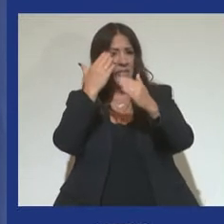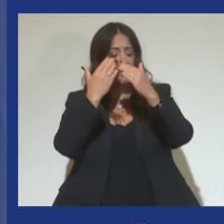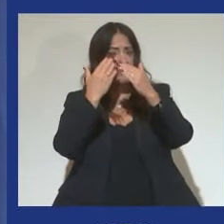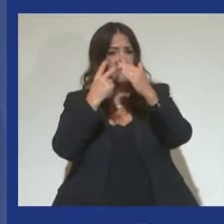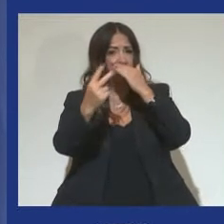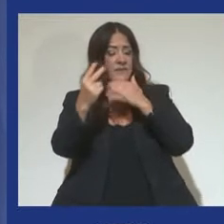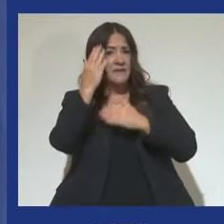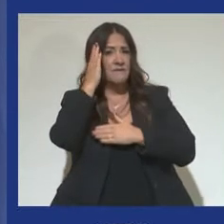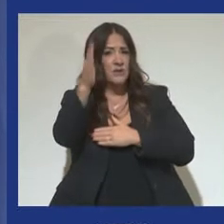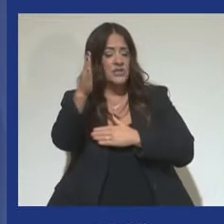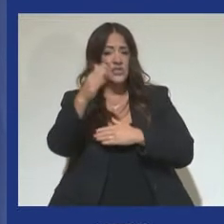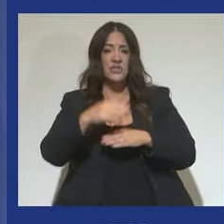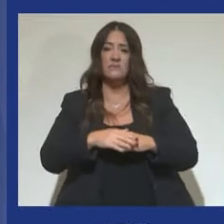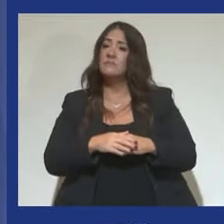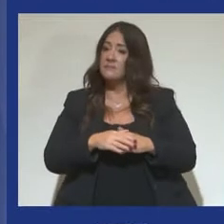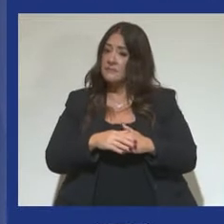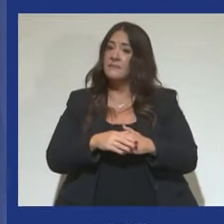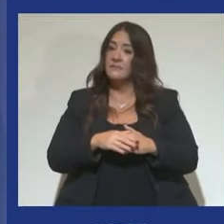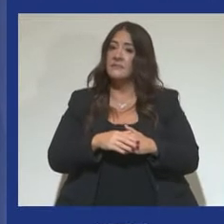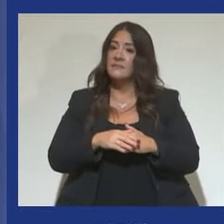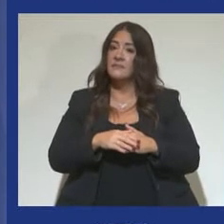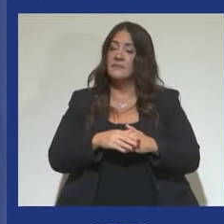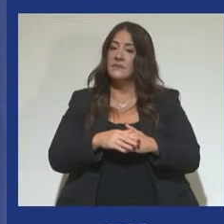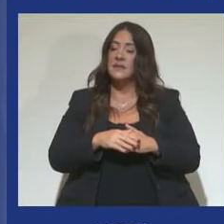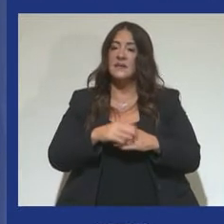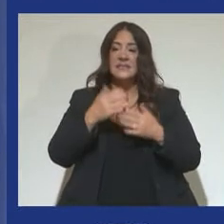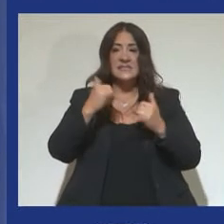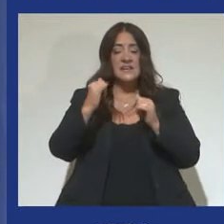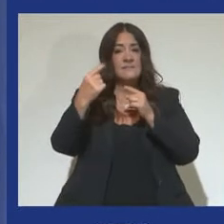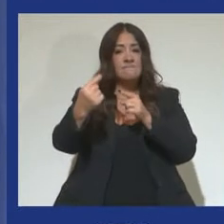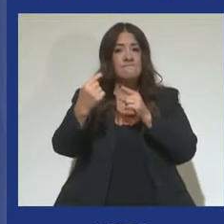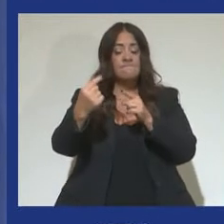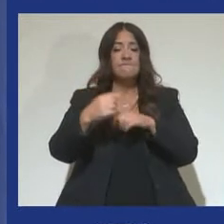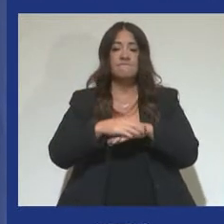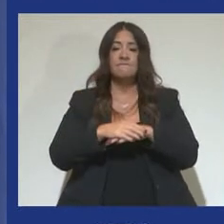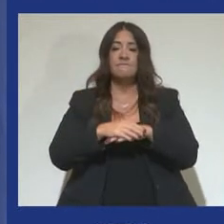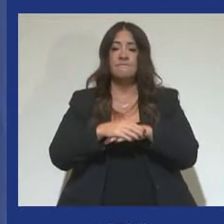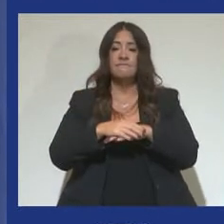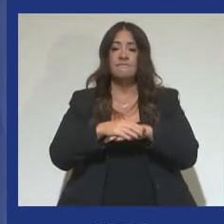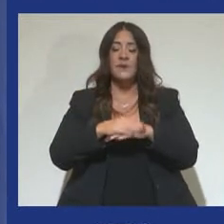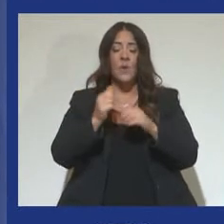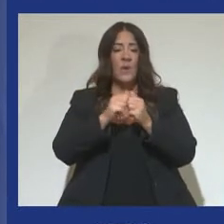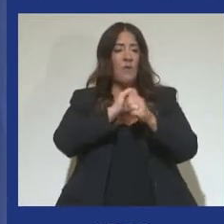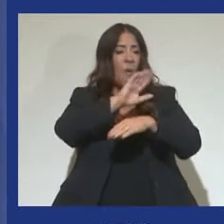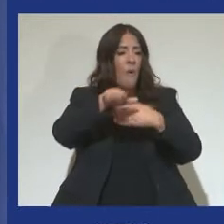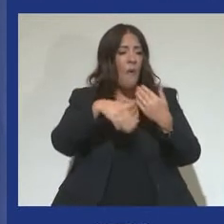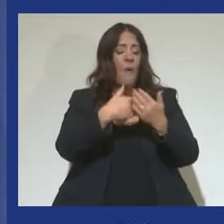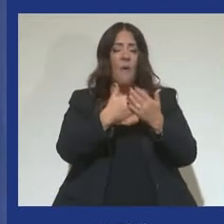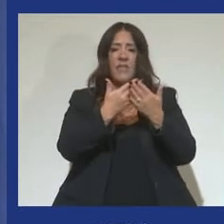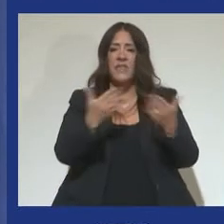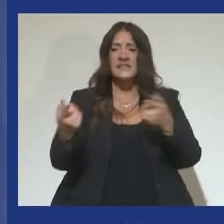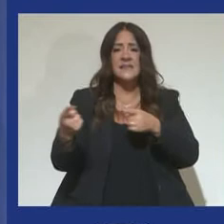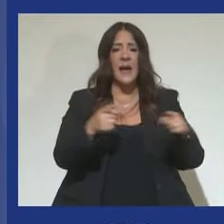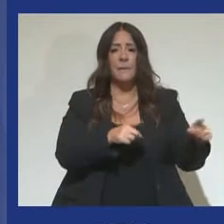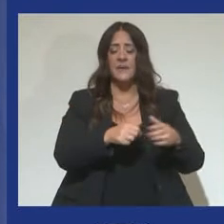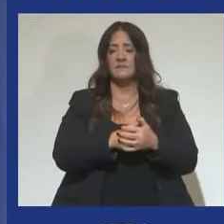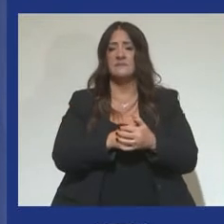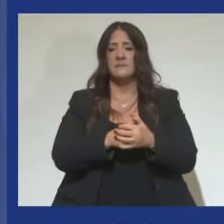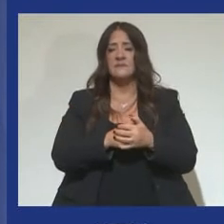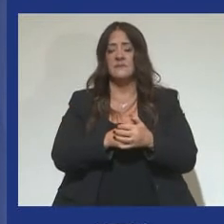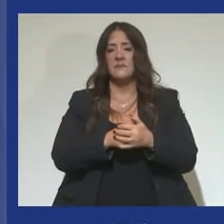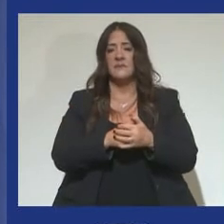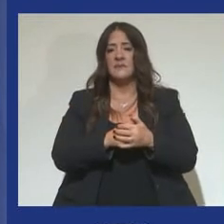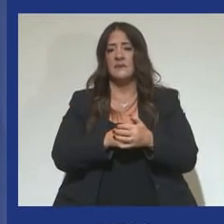futuro son muy muy muy débiles y dependen de muchas